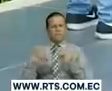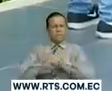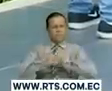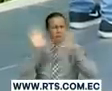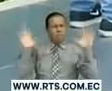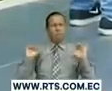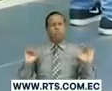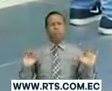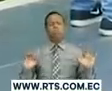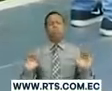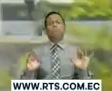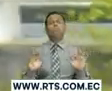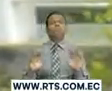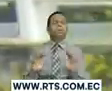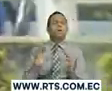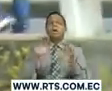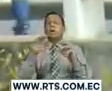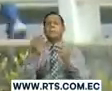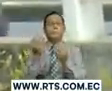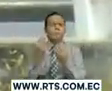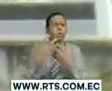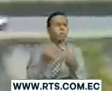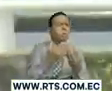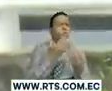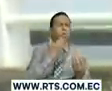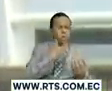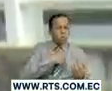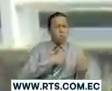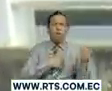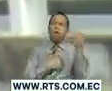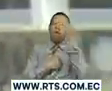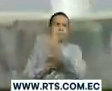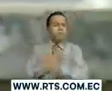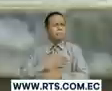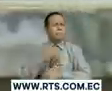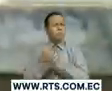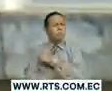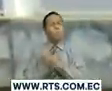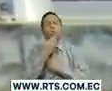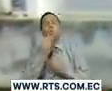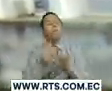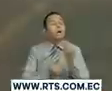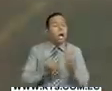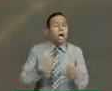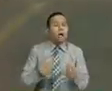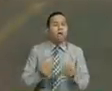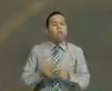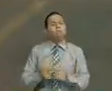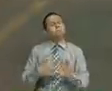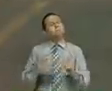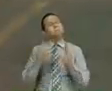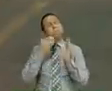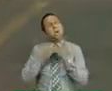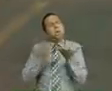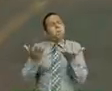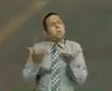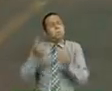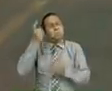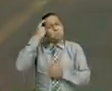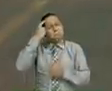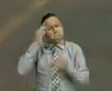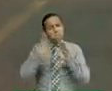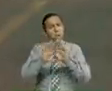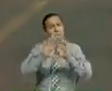a buscar información para poder retornar a su país de origen. Cualquiera de entender de que abren, pero para dar información, para... ¿Dar